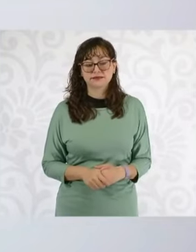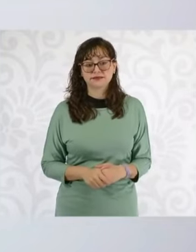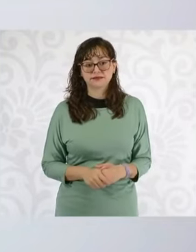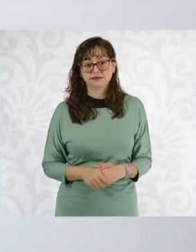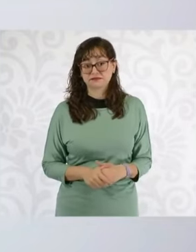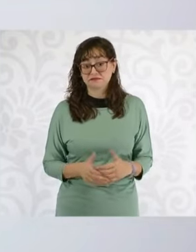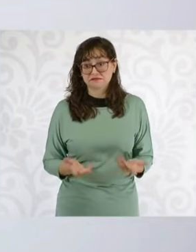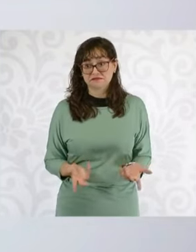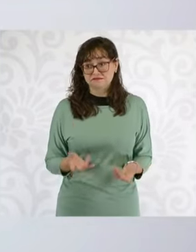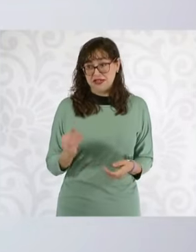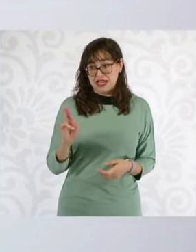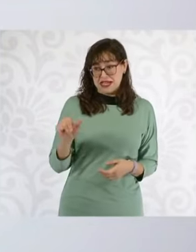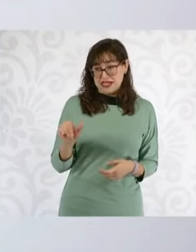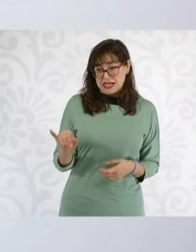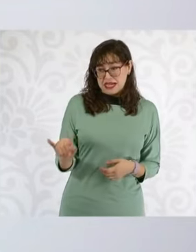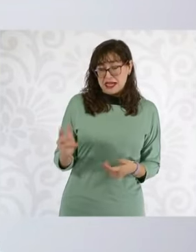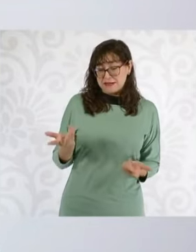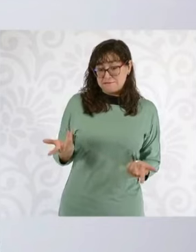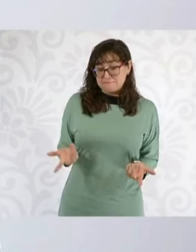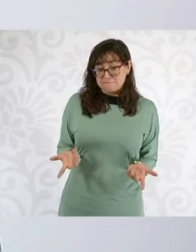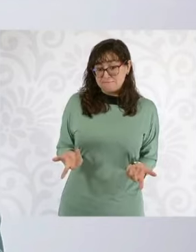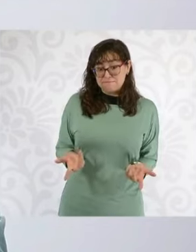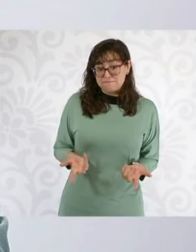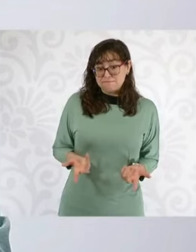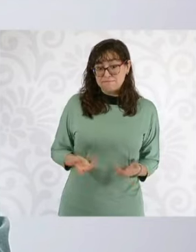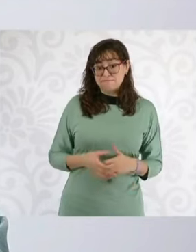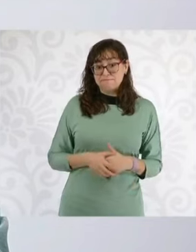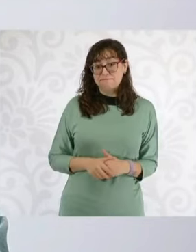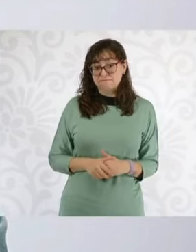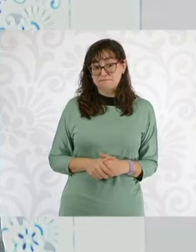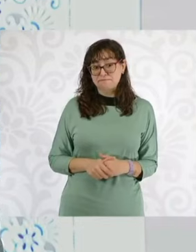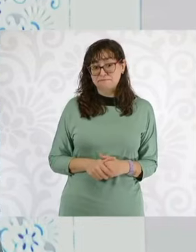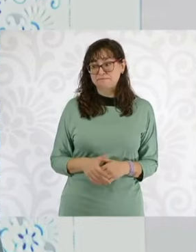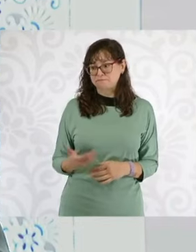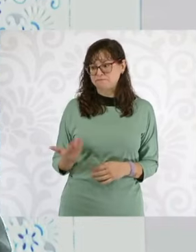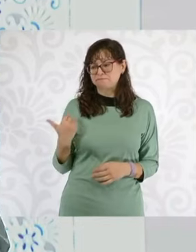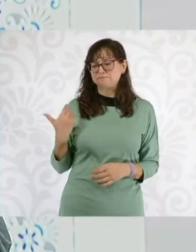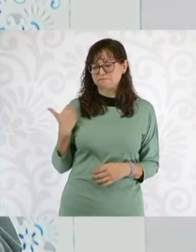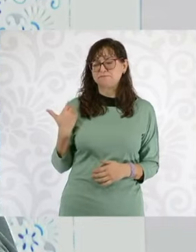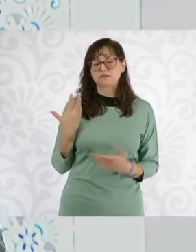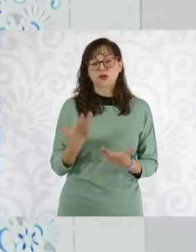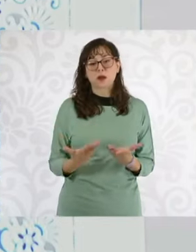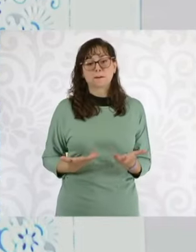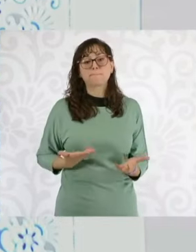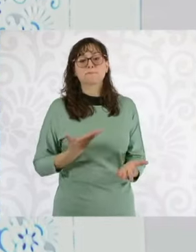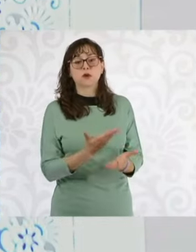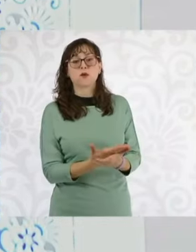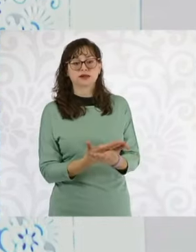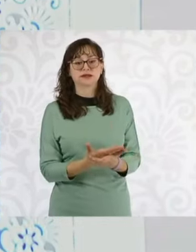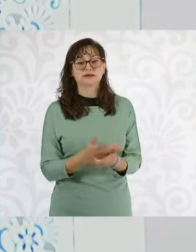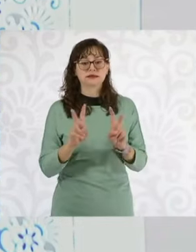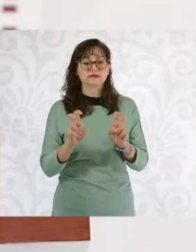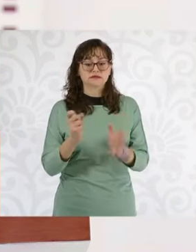Pero el INAI le hizo una propuesta a la secretaria para que disminuyan sus